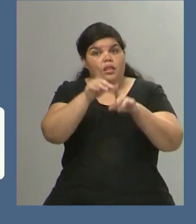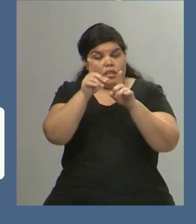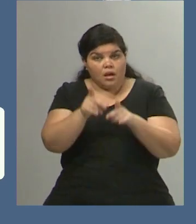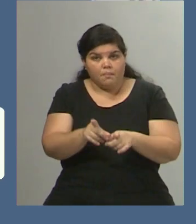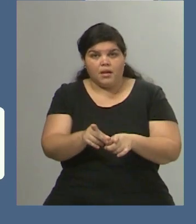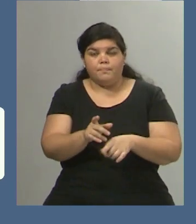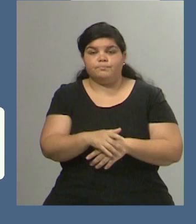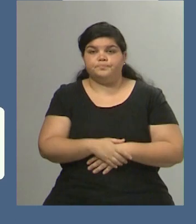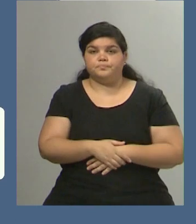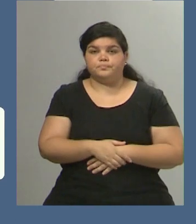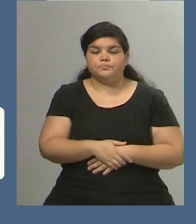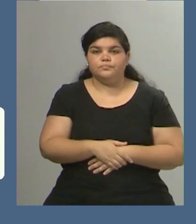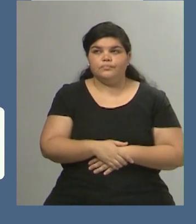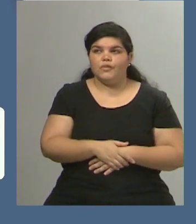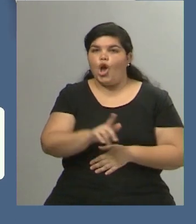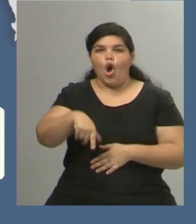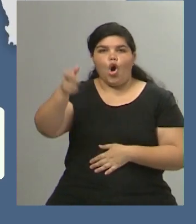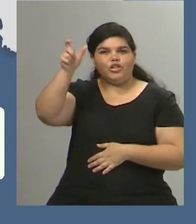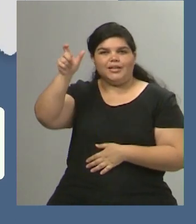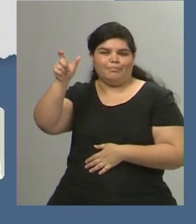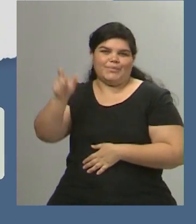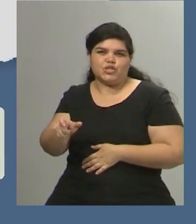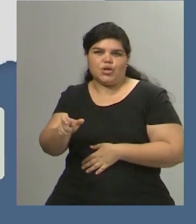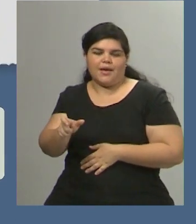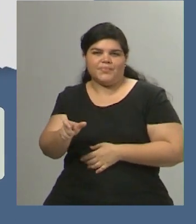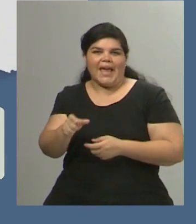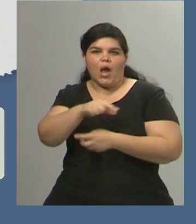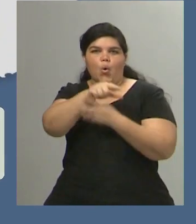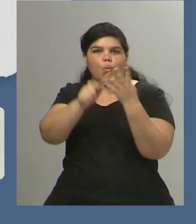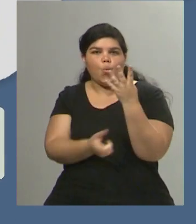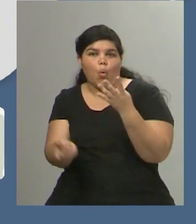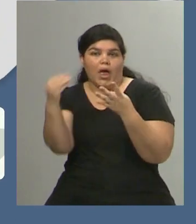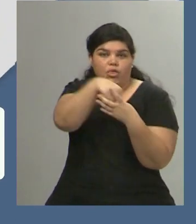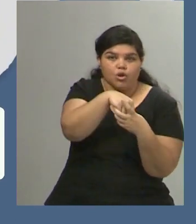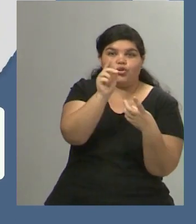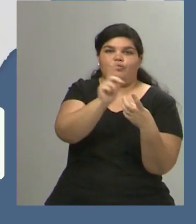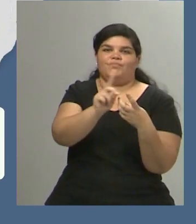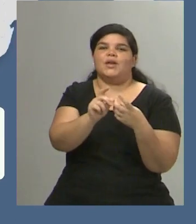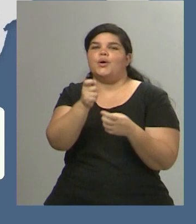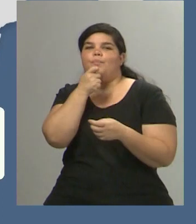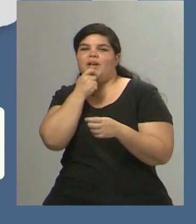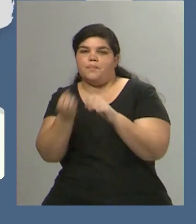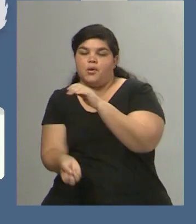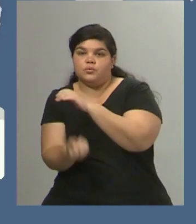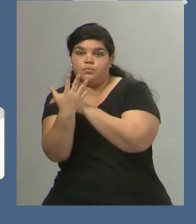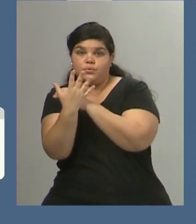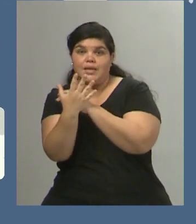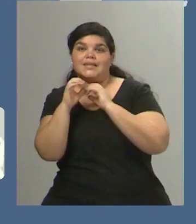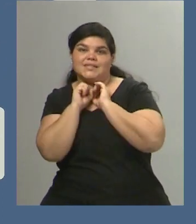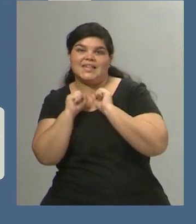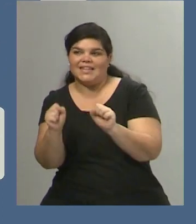cosa desde un punto de vista más imparcial, que normalmente sería, en el caso del Mercosur, la Secretaría del